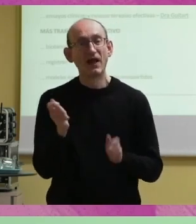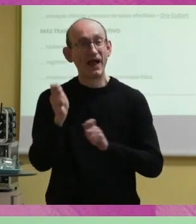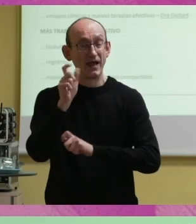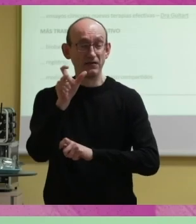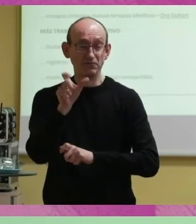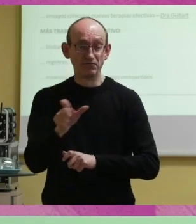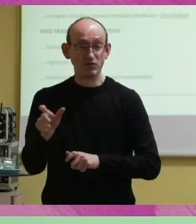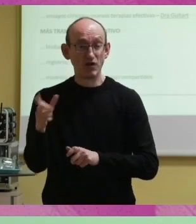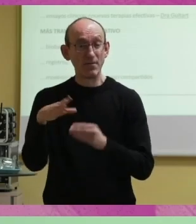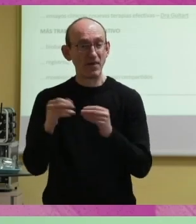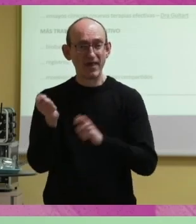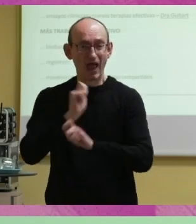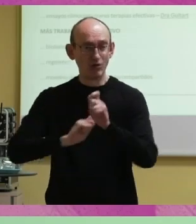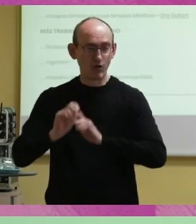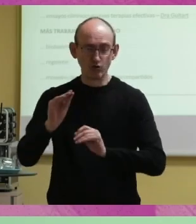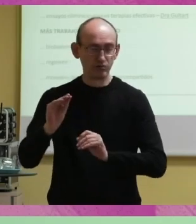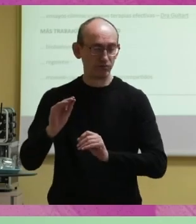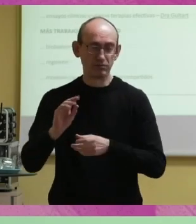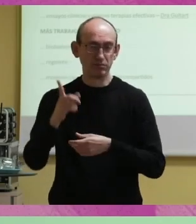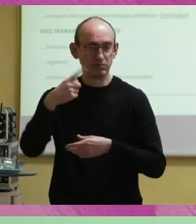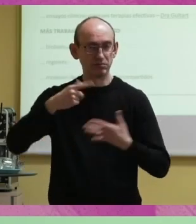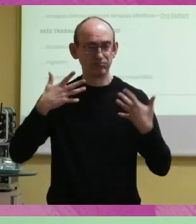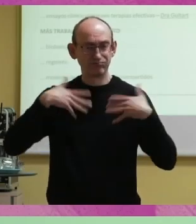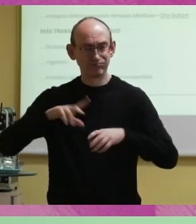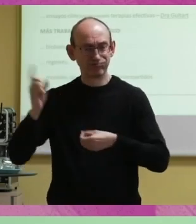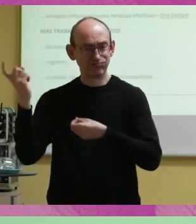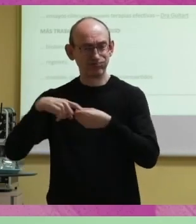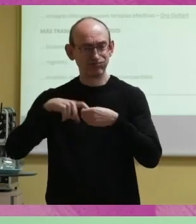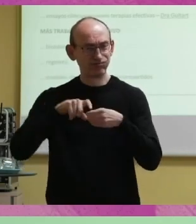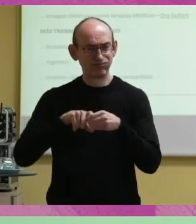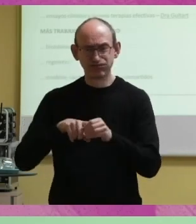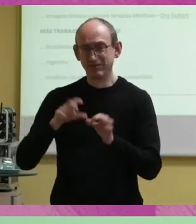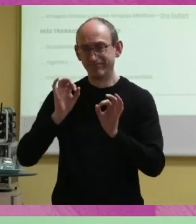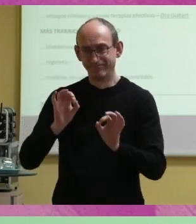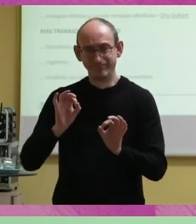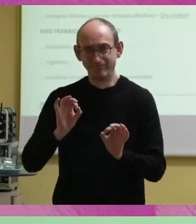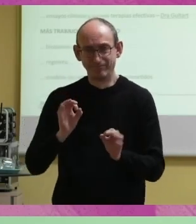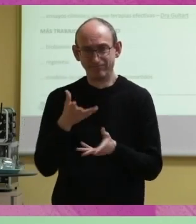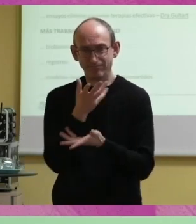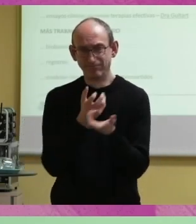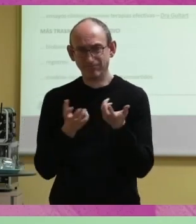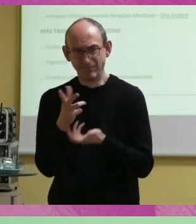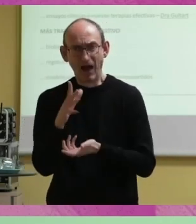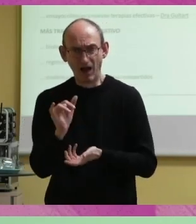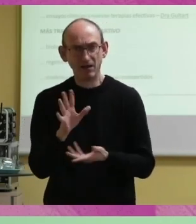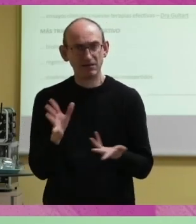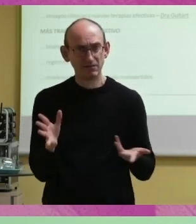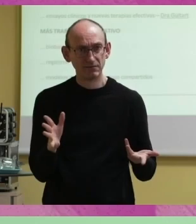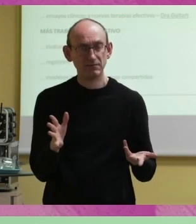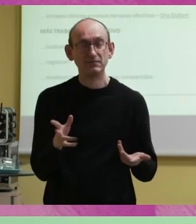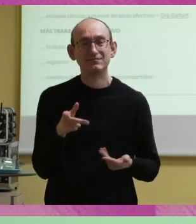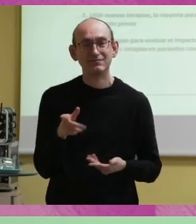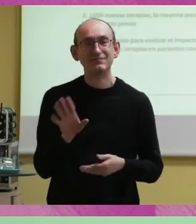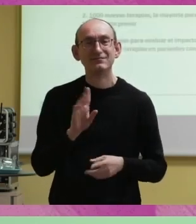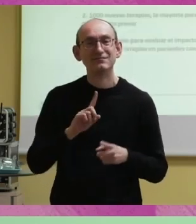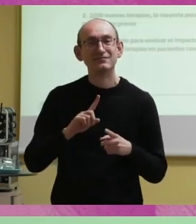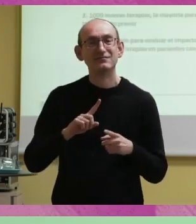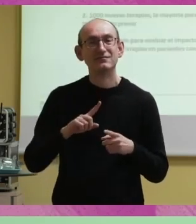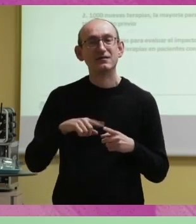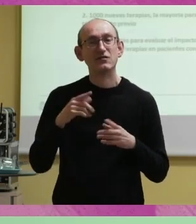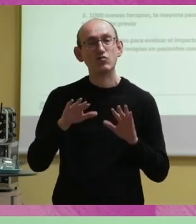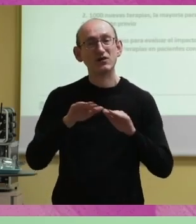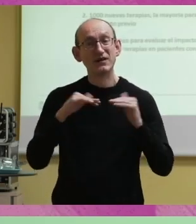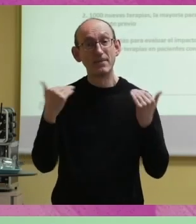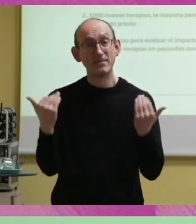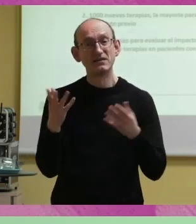de pacientes, ya estamos viendo la implicación que tenéis todos y todas en lo que se está cociendo. Entonces, bueno, de esto lo hablamos en la mesa